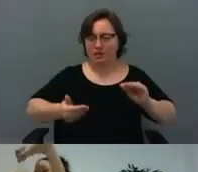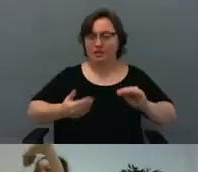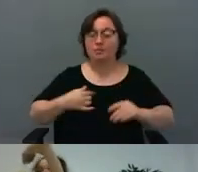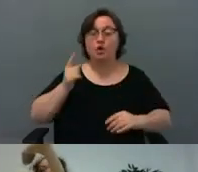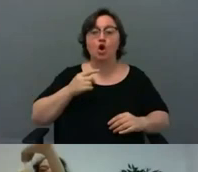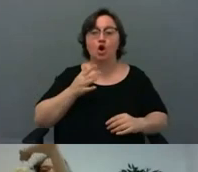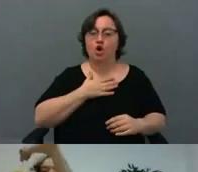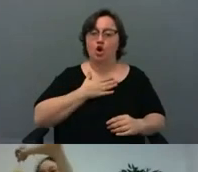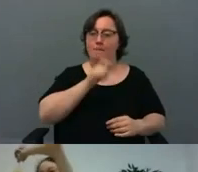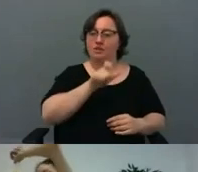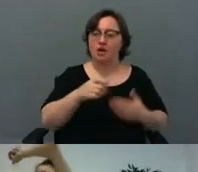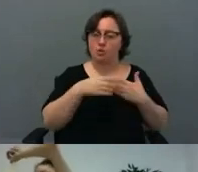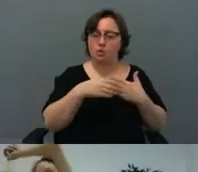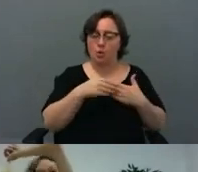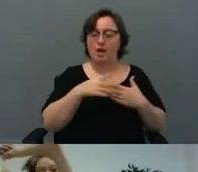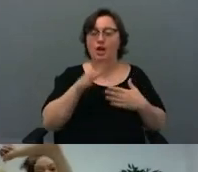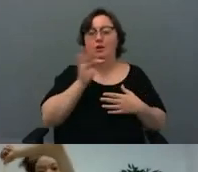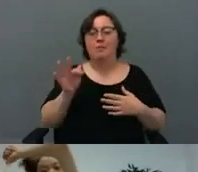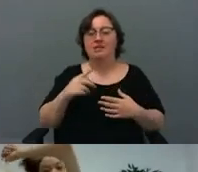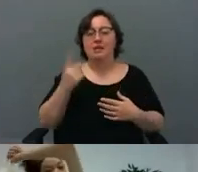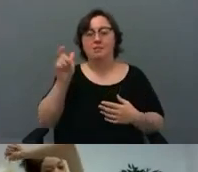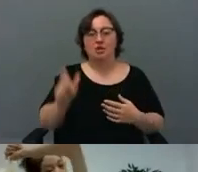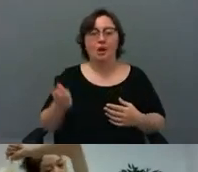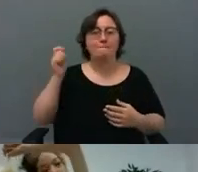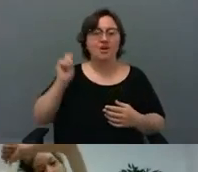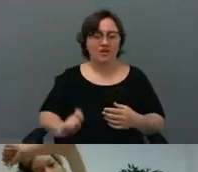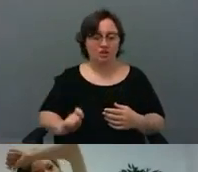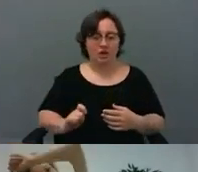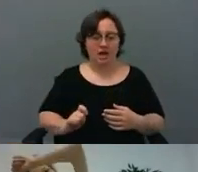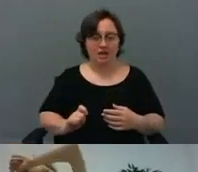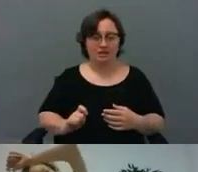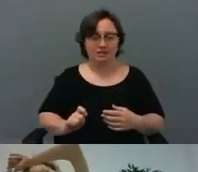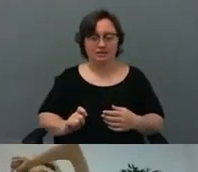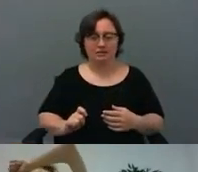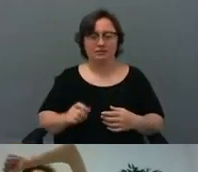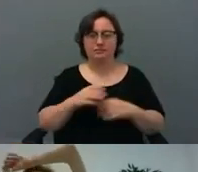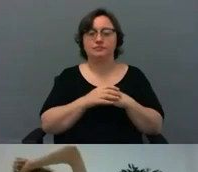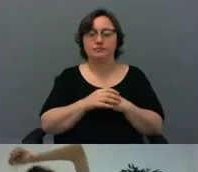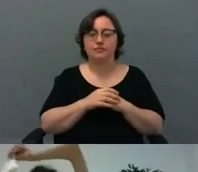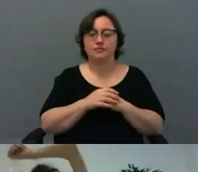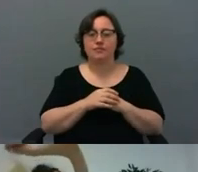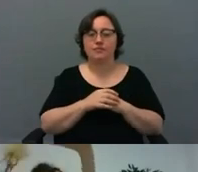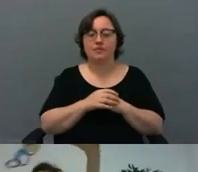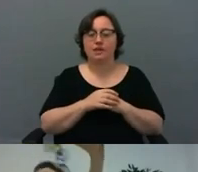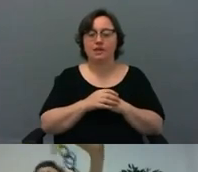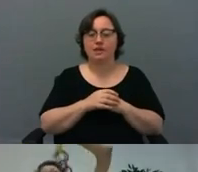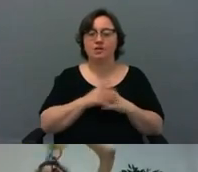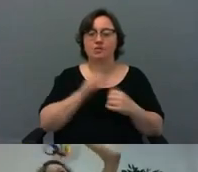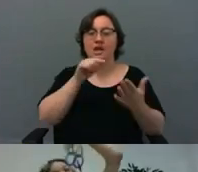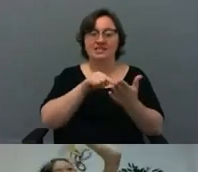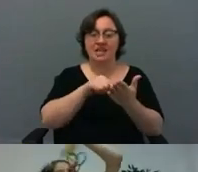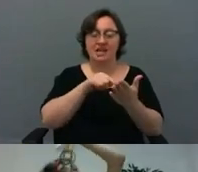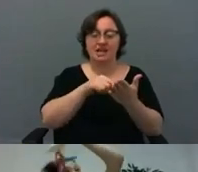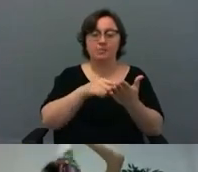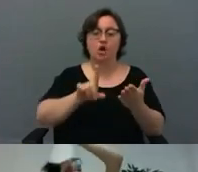profesionales como a ellos, sobre sí. Qué es lo que deben o pueden exigirnos y nosotros